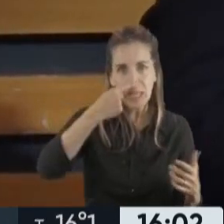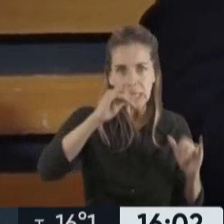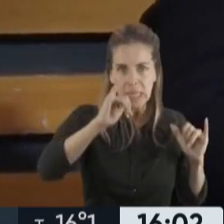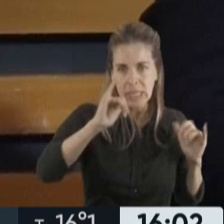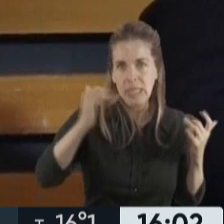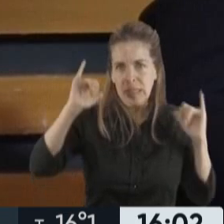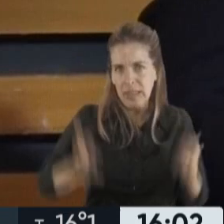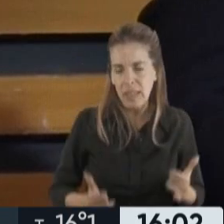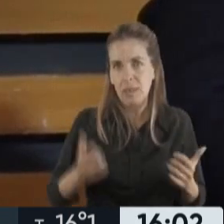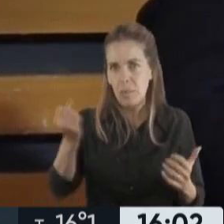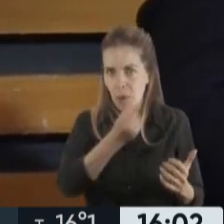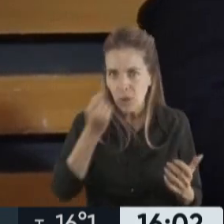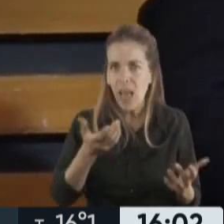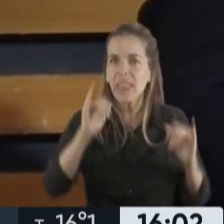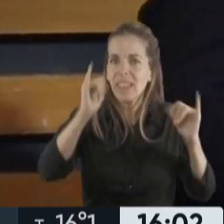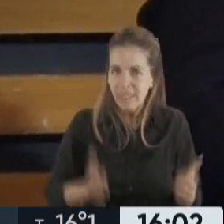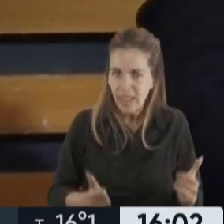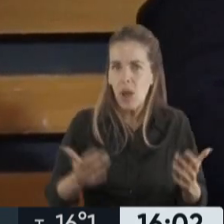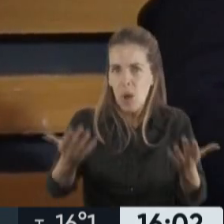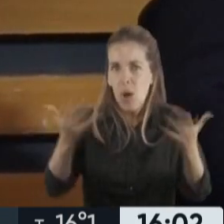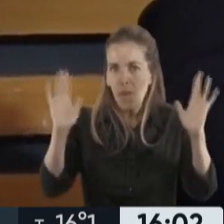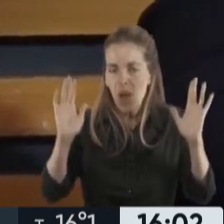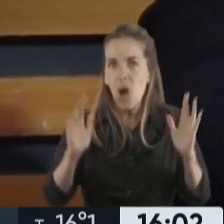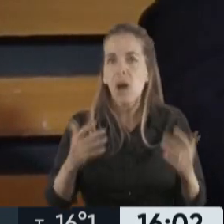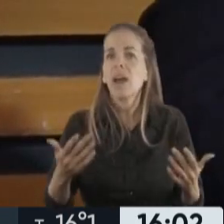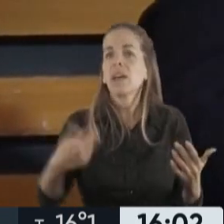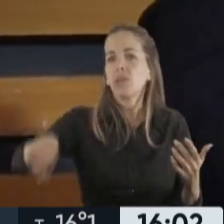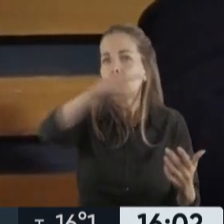¿Cómo no le va a importar? ¿Cómo no va a importar que podamos